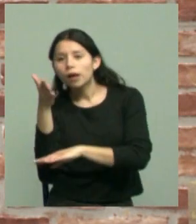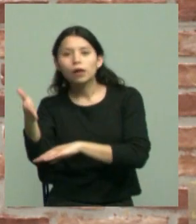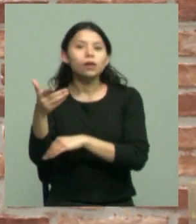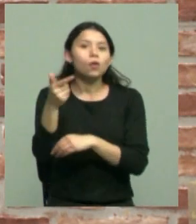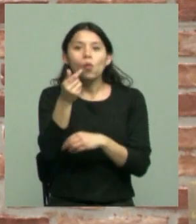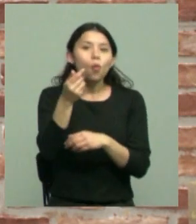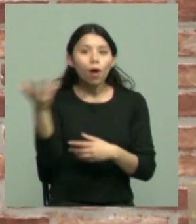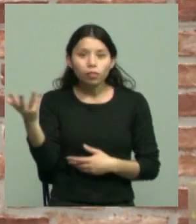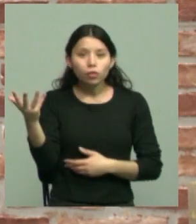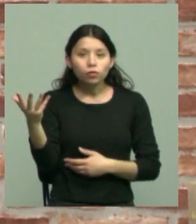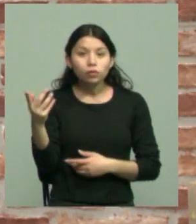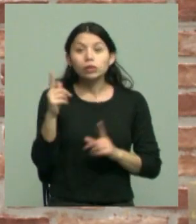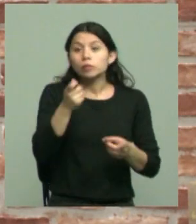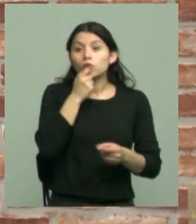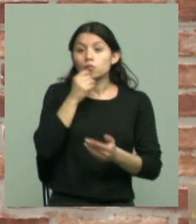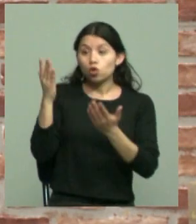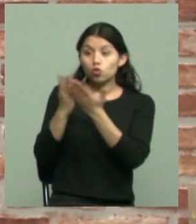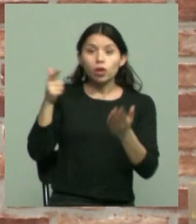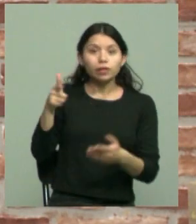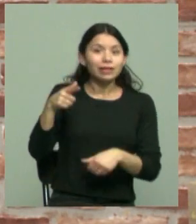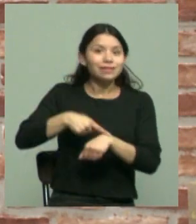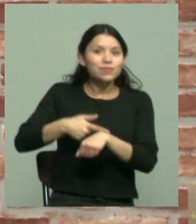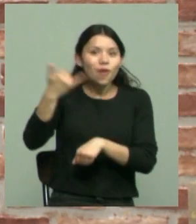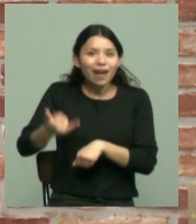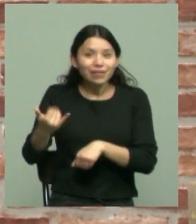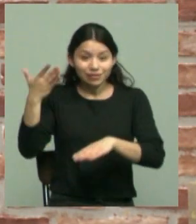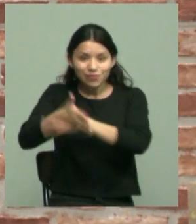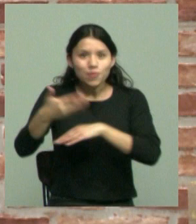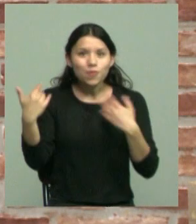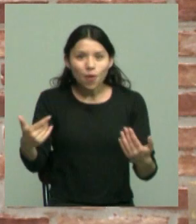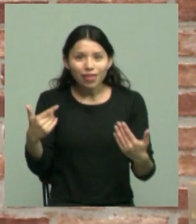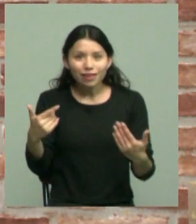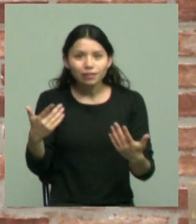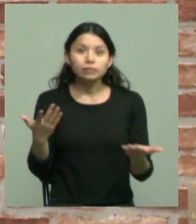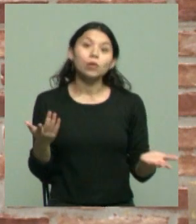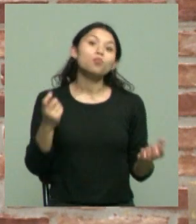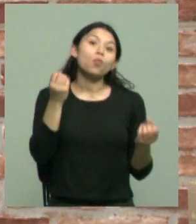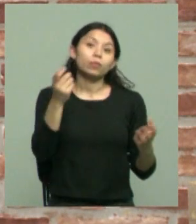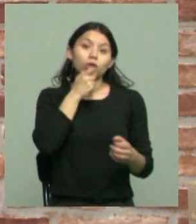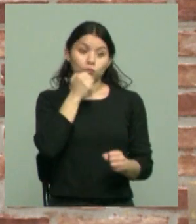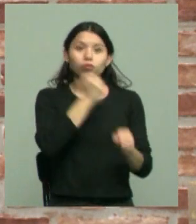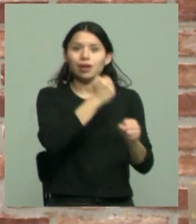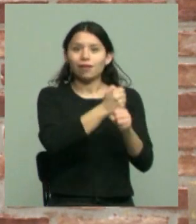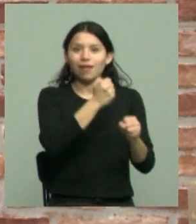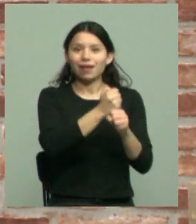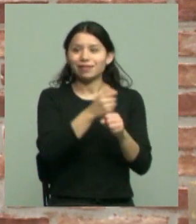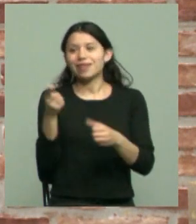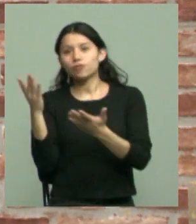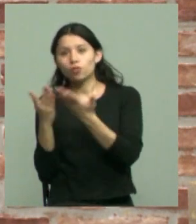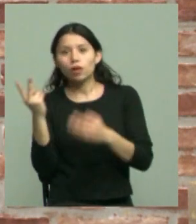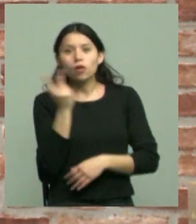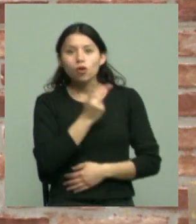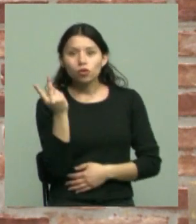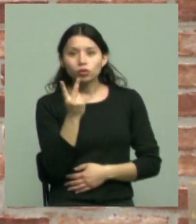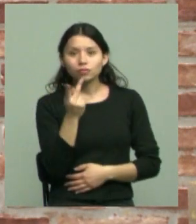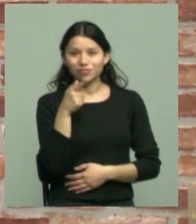y alumnas tienen ese tiempo. Digo esto porque se entiende que hay gente que trabaja, son parte de los datos que se han podido lograr con